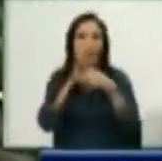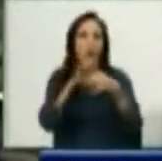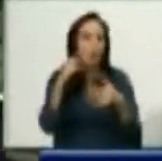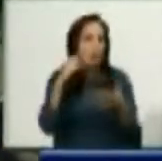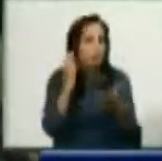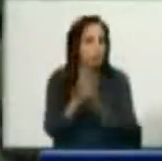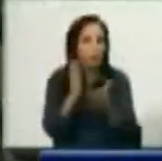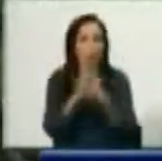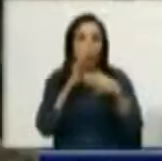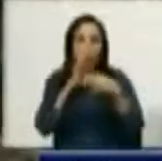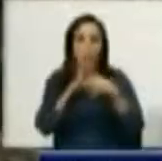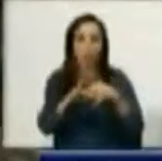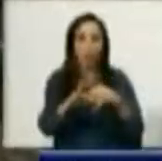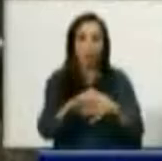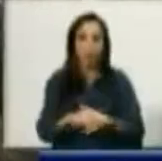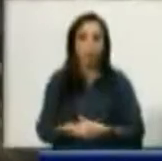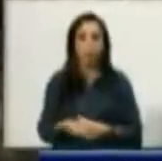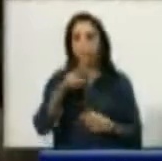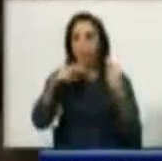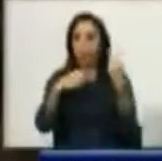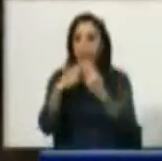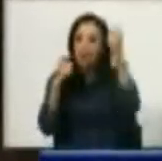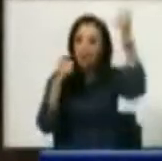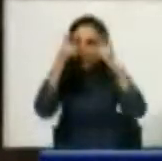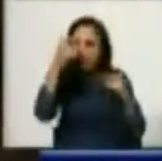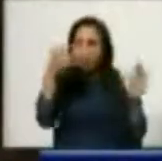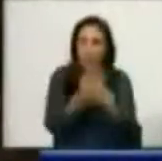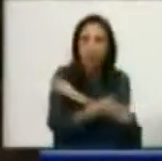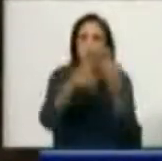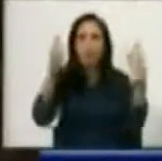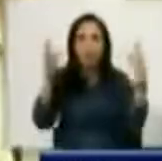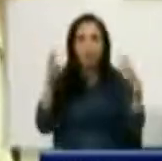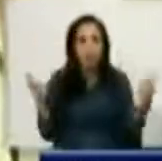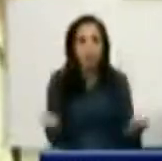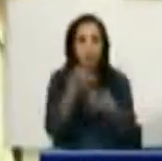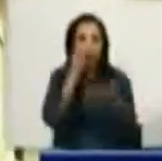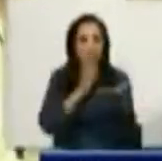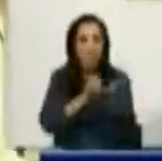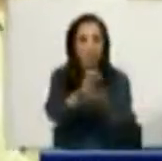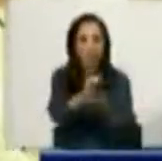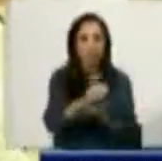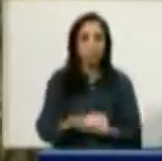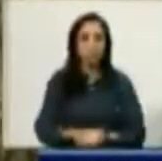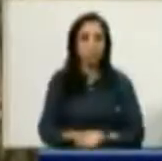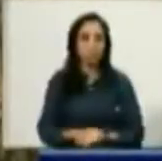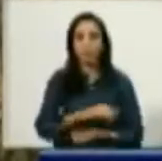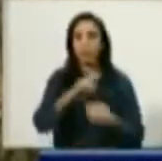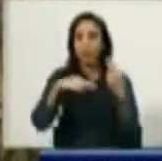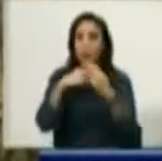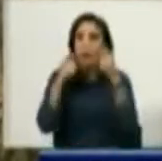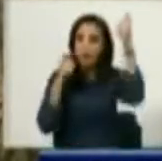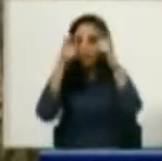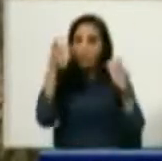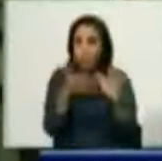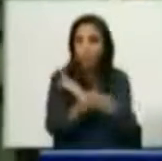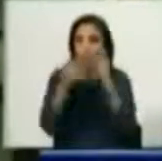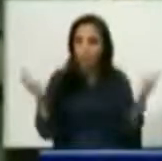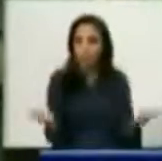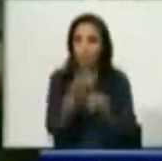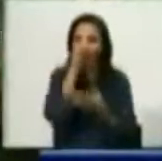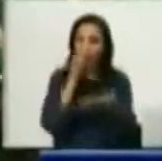unidos siempre numeral chavismo es numeral chavismo